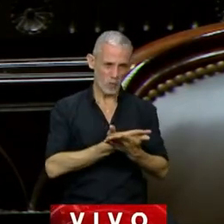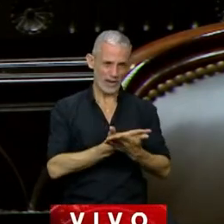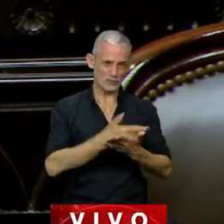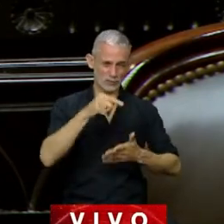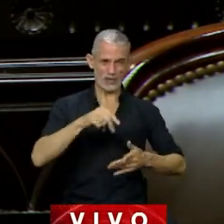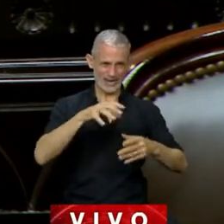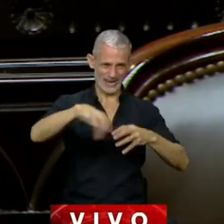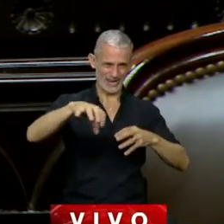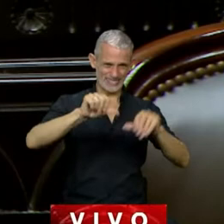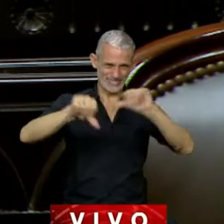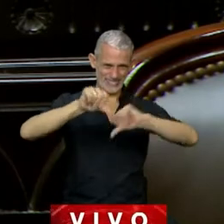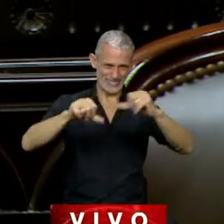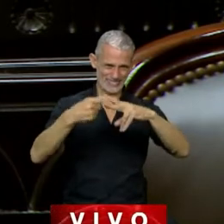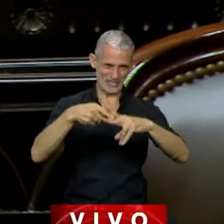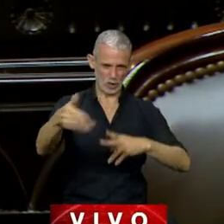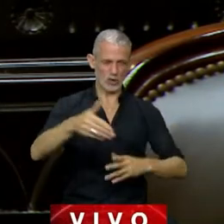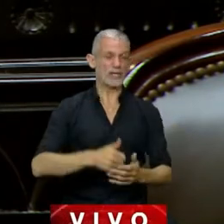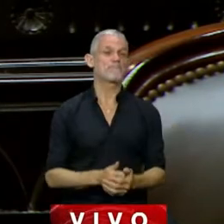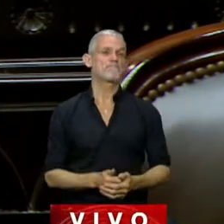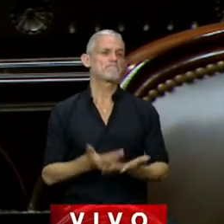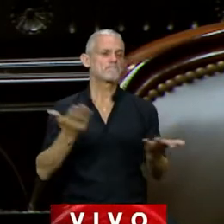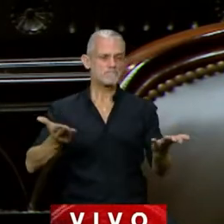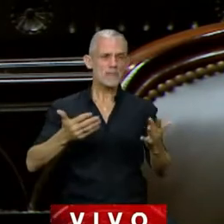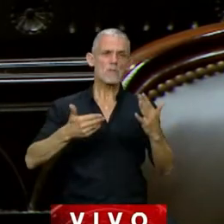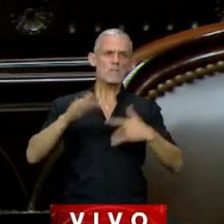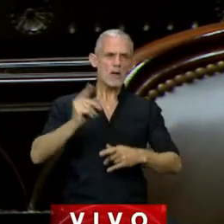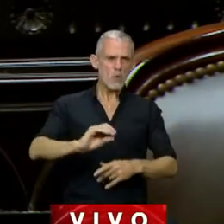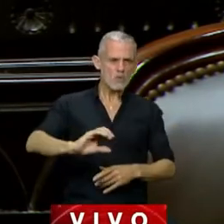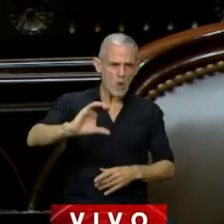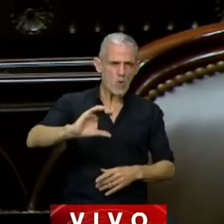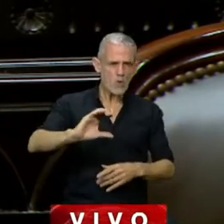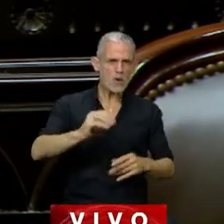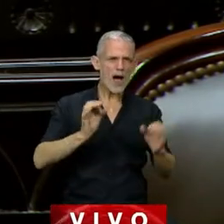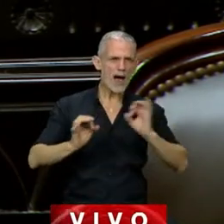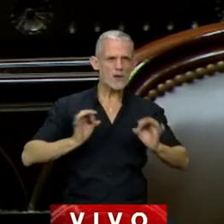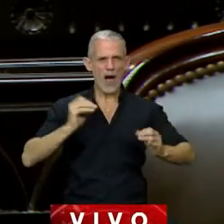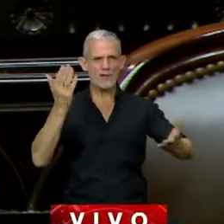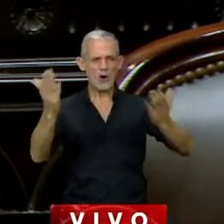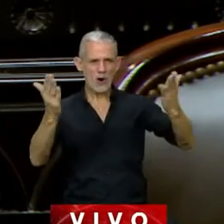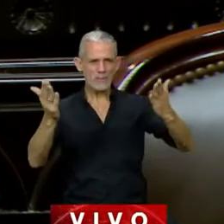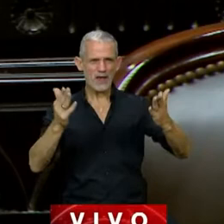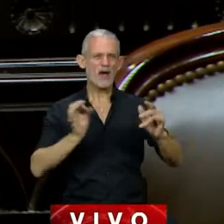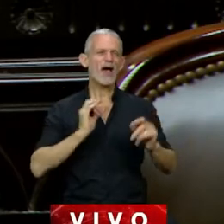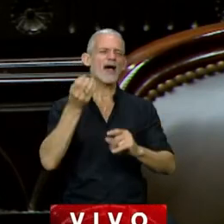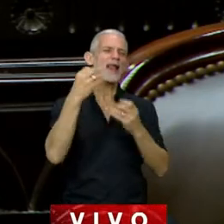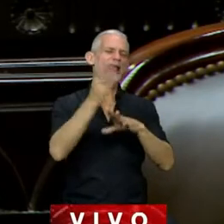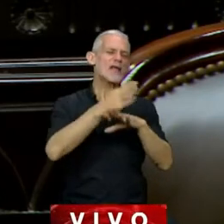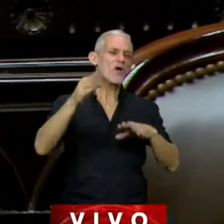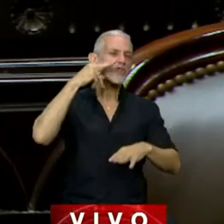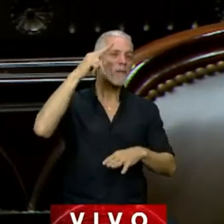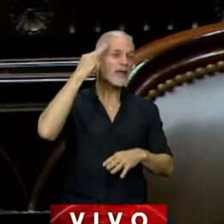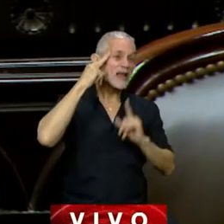en este área. Se trata en el mayor incremento interanual desde el año